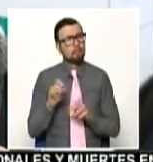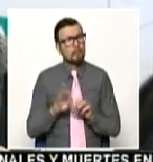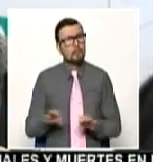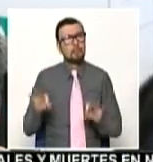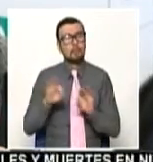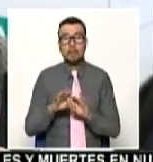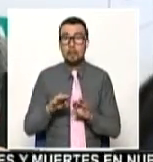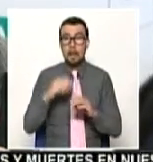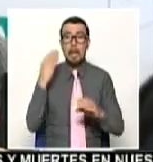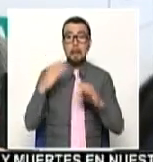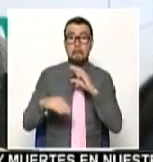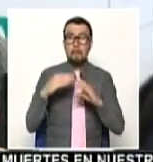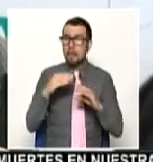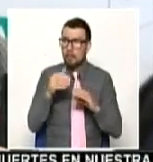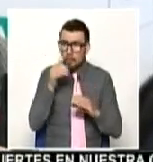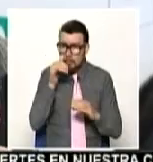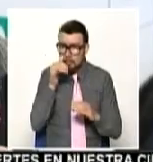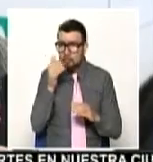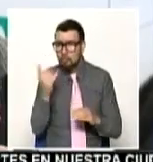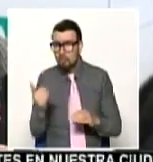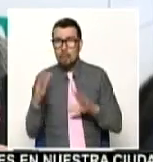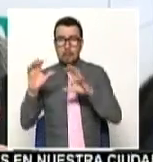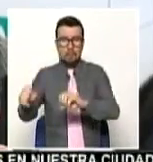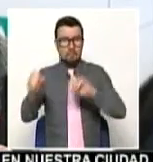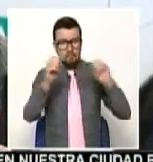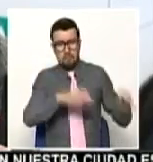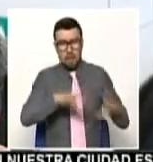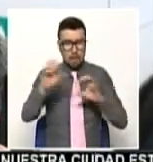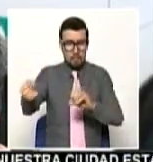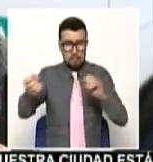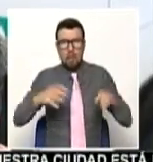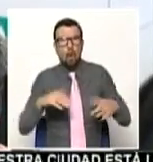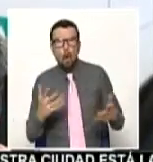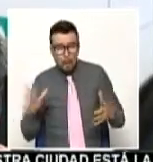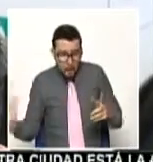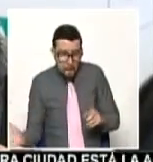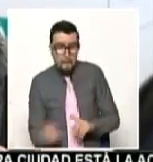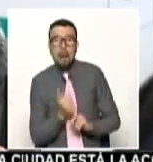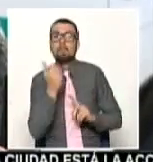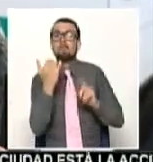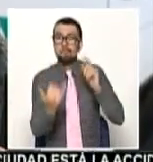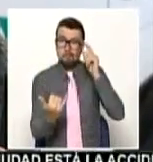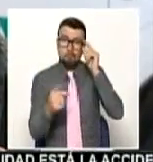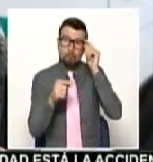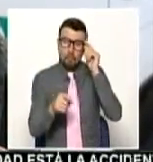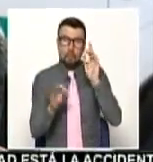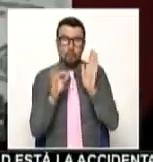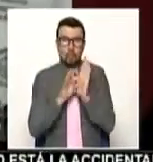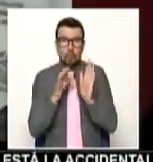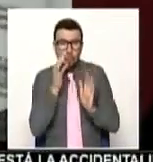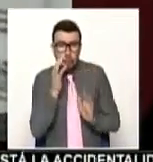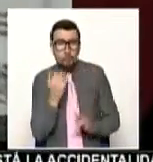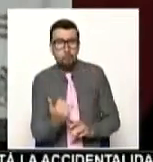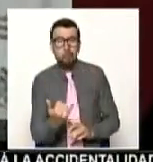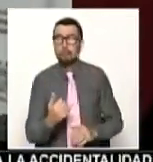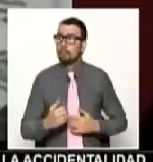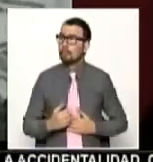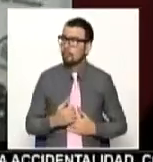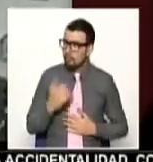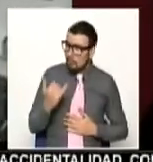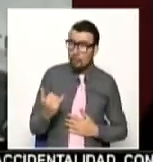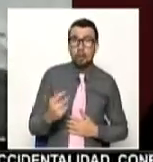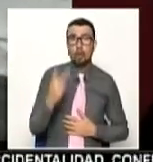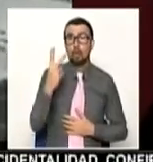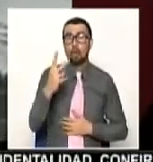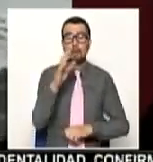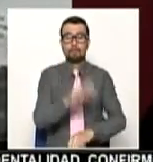los videos vemos cómo se bajan los bultos y cómo se encuentran este tipo de marihuana tipo creepy. En el operativo fueron capturadas